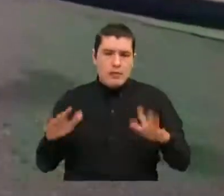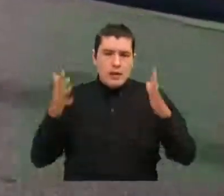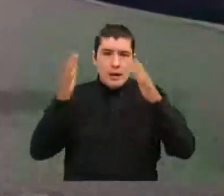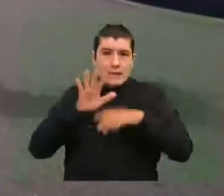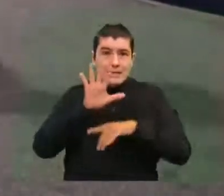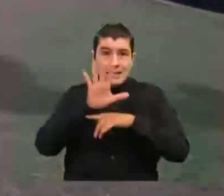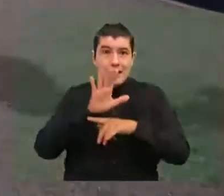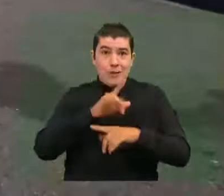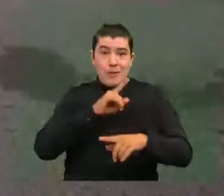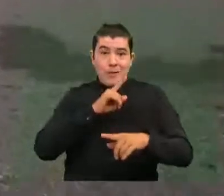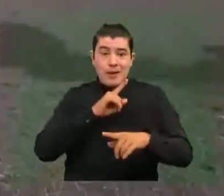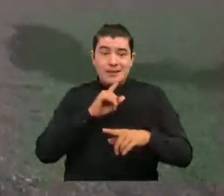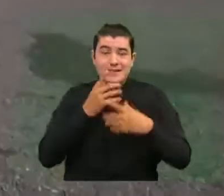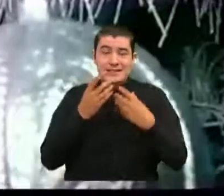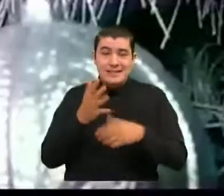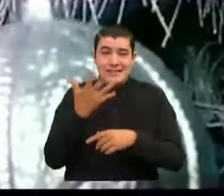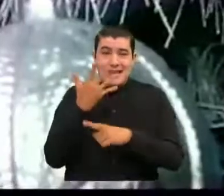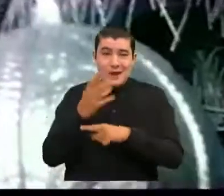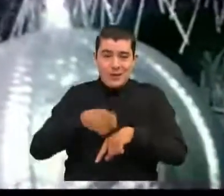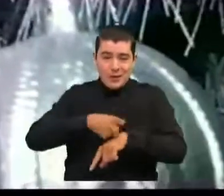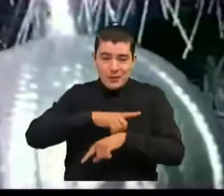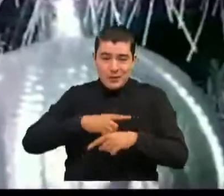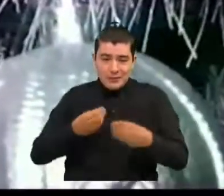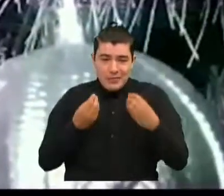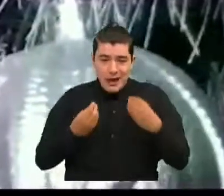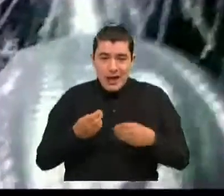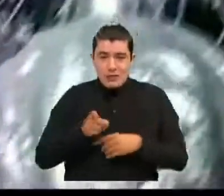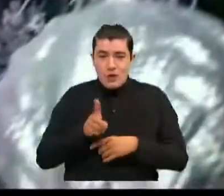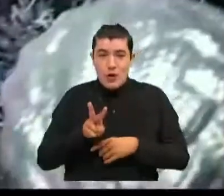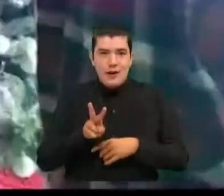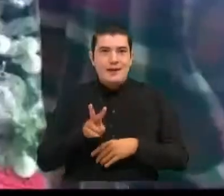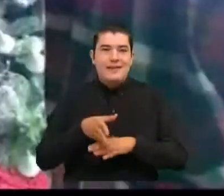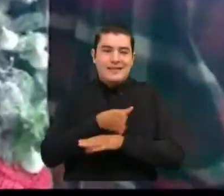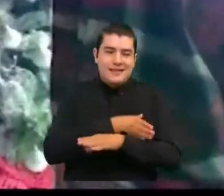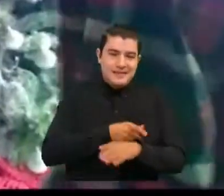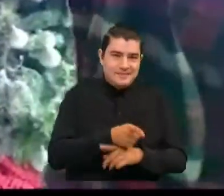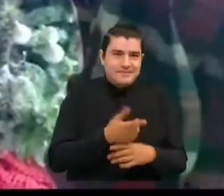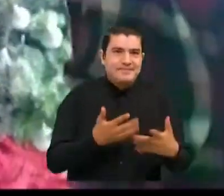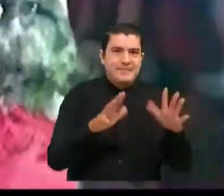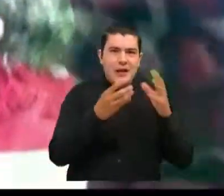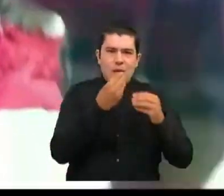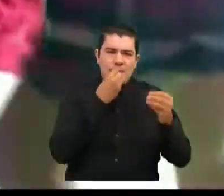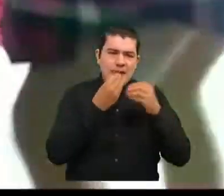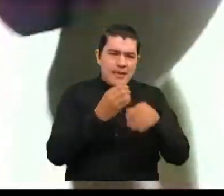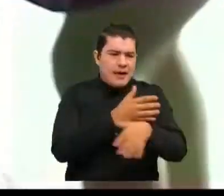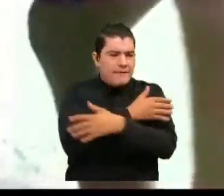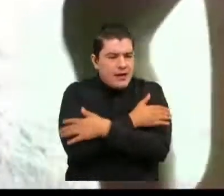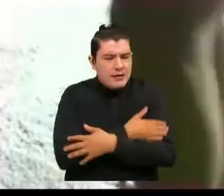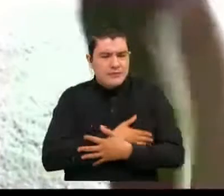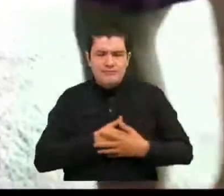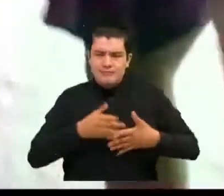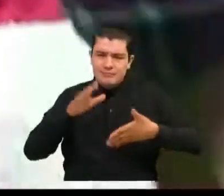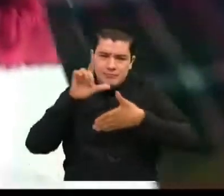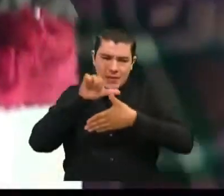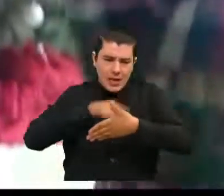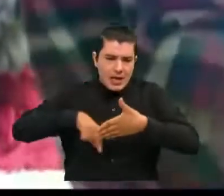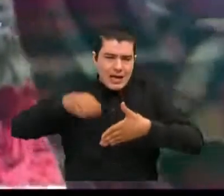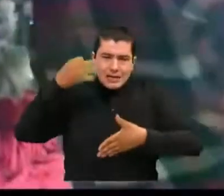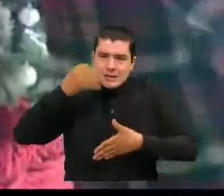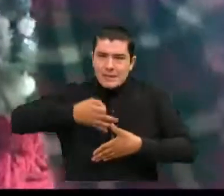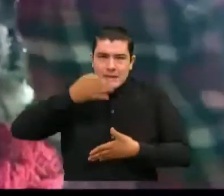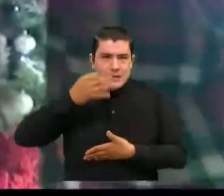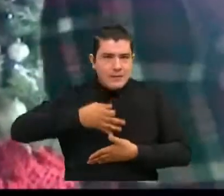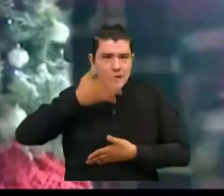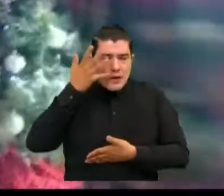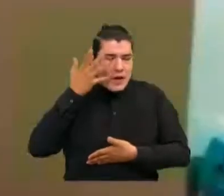las 12. Bailar, comer y un fuerte abrazo son tradiciones decembrinas tan importantes que cualquier nativo santandereano